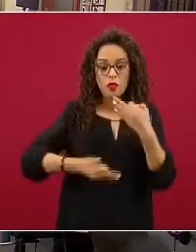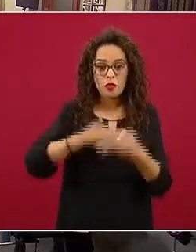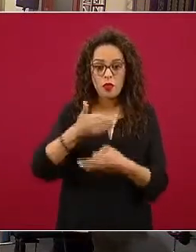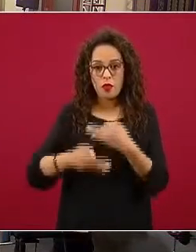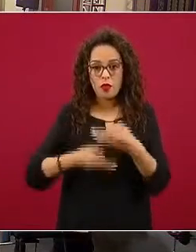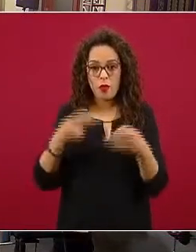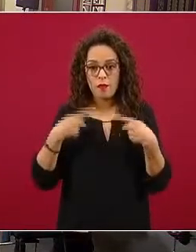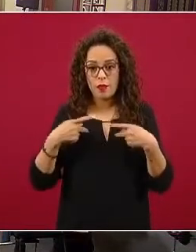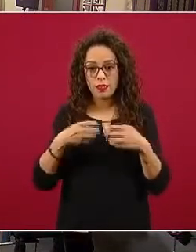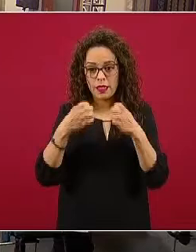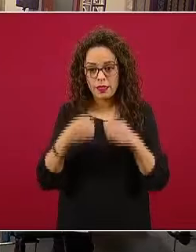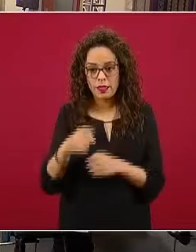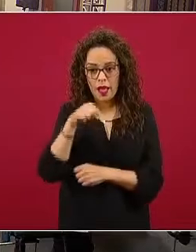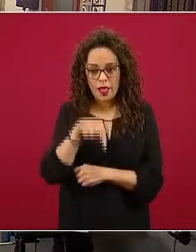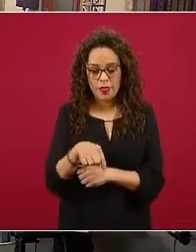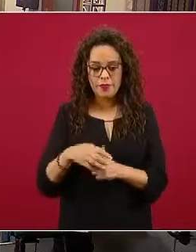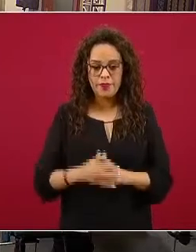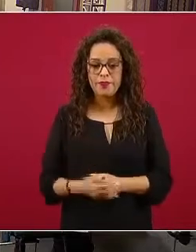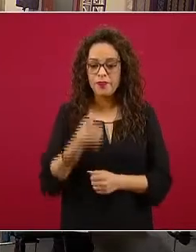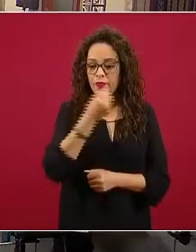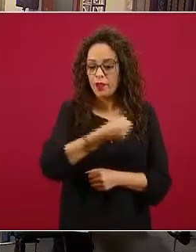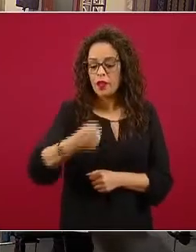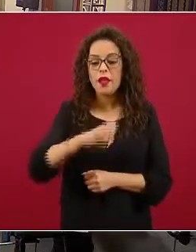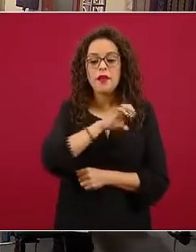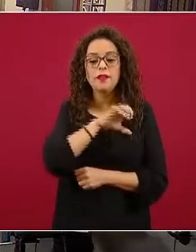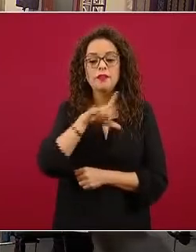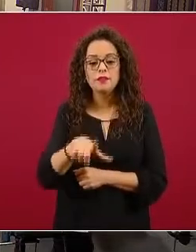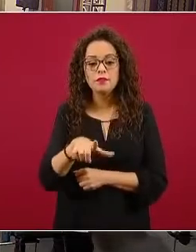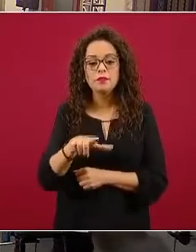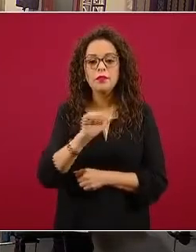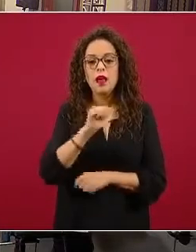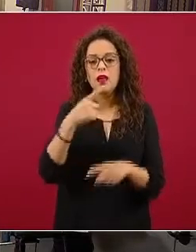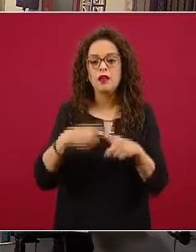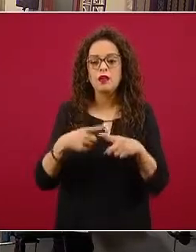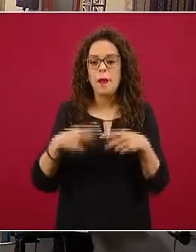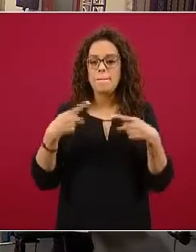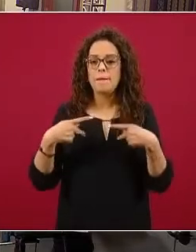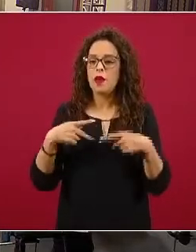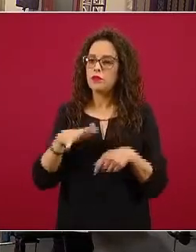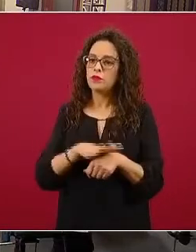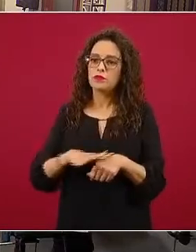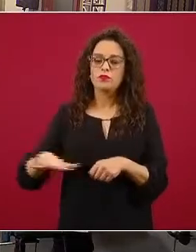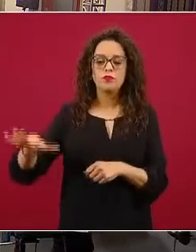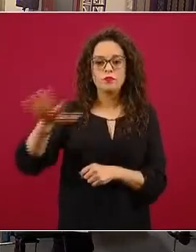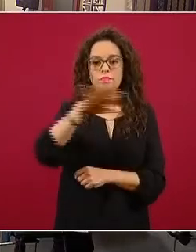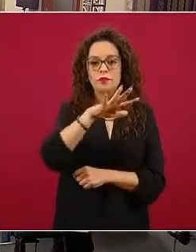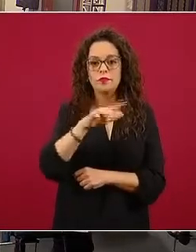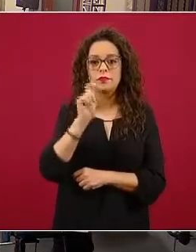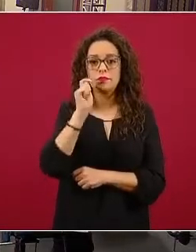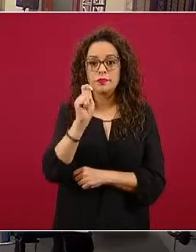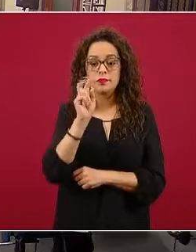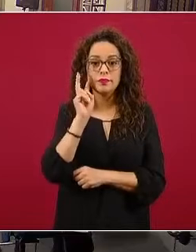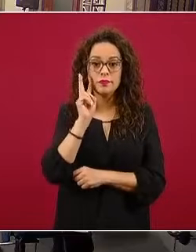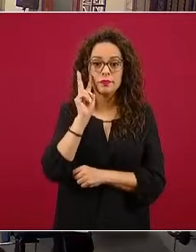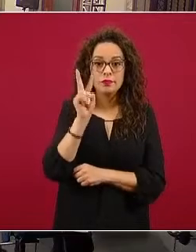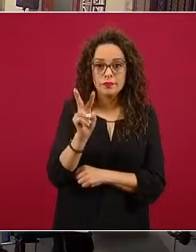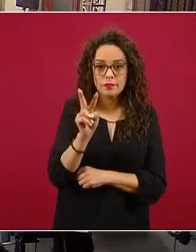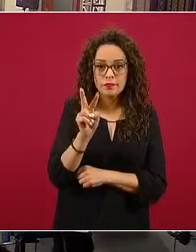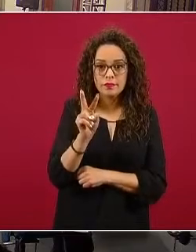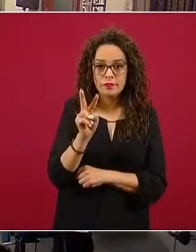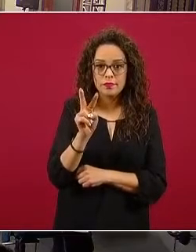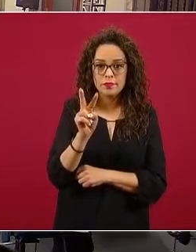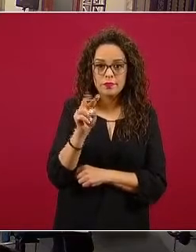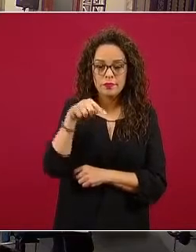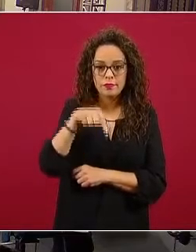los presentes, y un saludo también muy especial a toda la población que nos hace el favor de sintonizar en